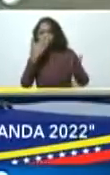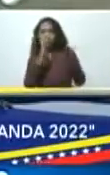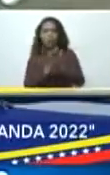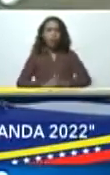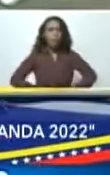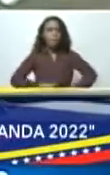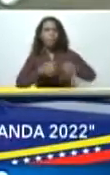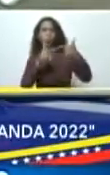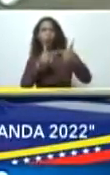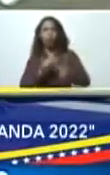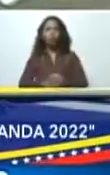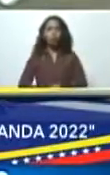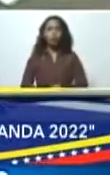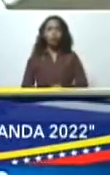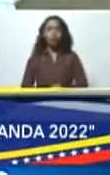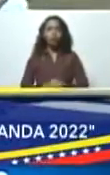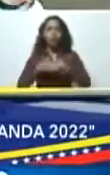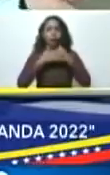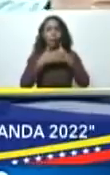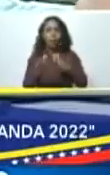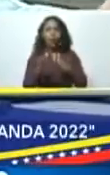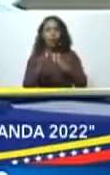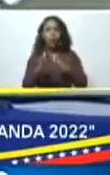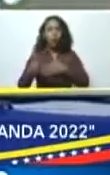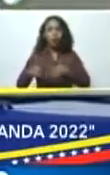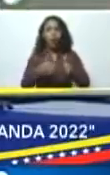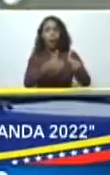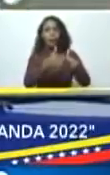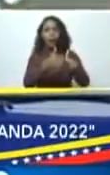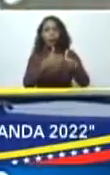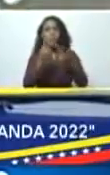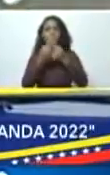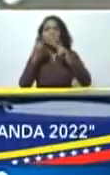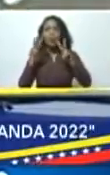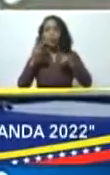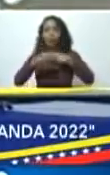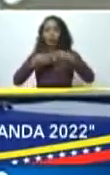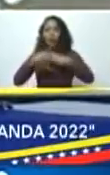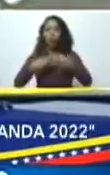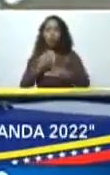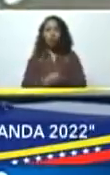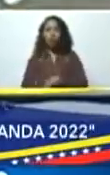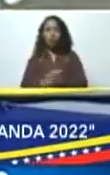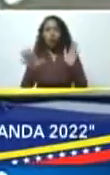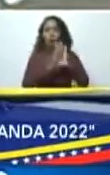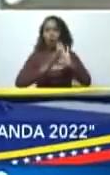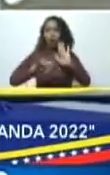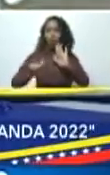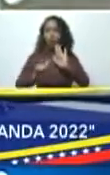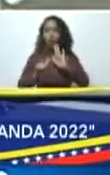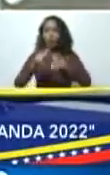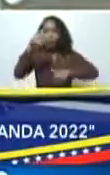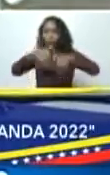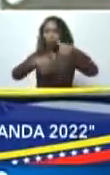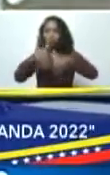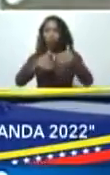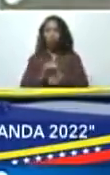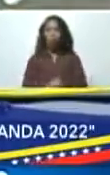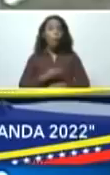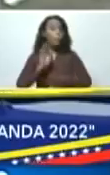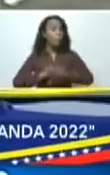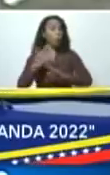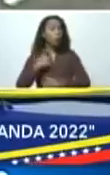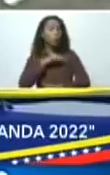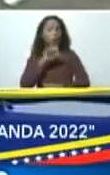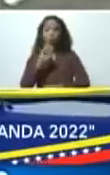enfrentamiento. Y le abrimos el camino pacífico a una revolución a través de una constituyente, a través de los votos. Porque